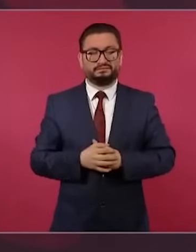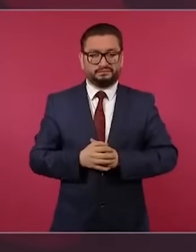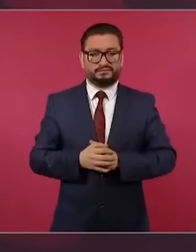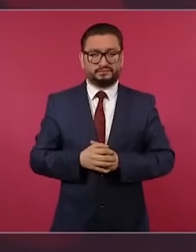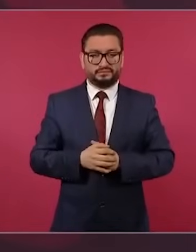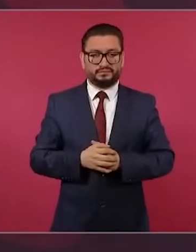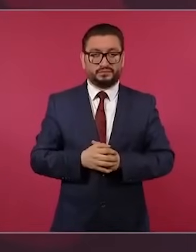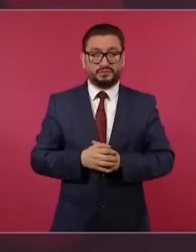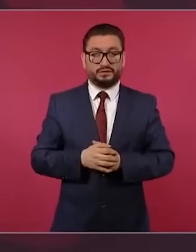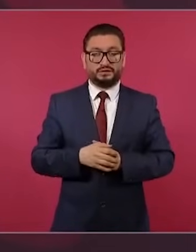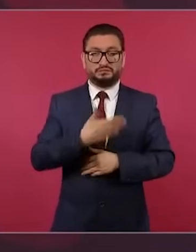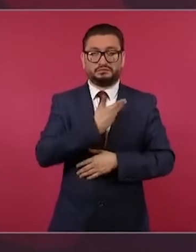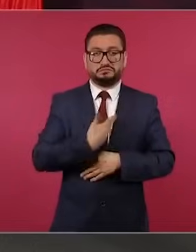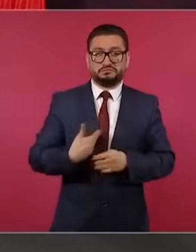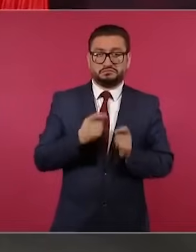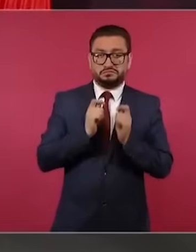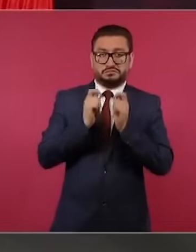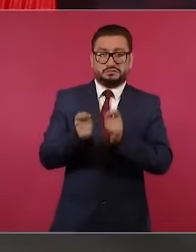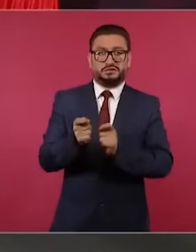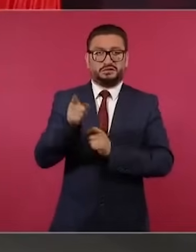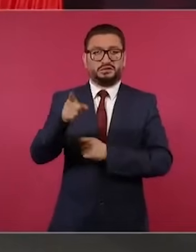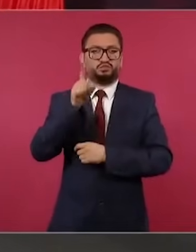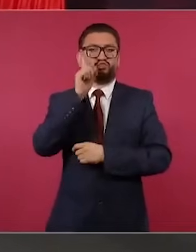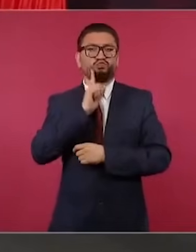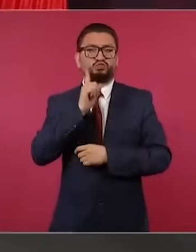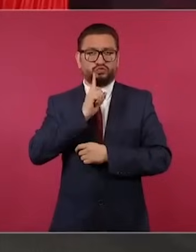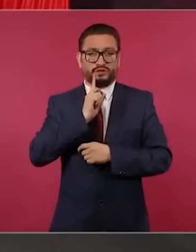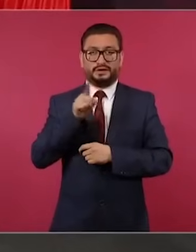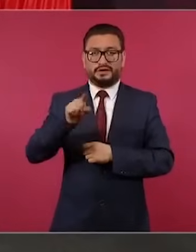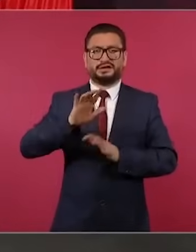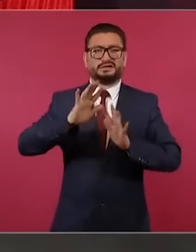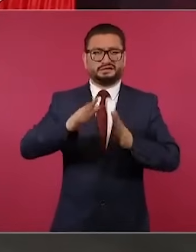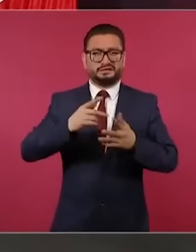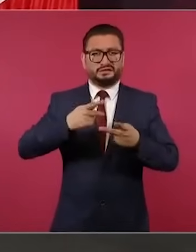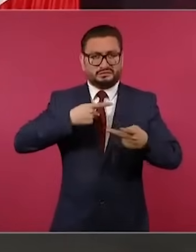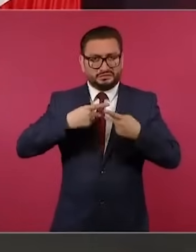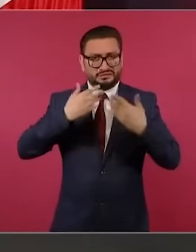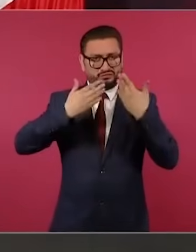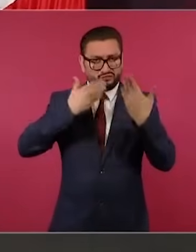Va a gobernar una mujer preparada,